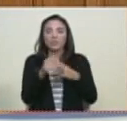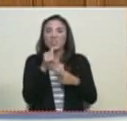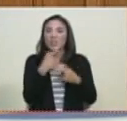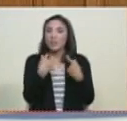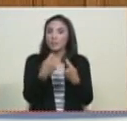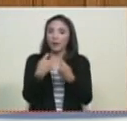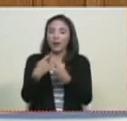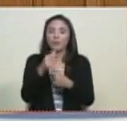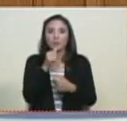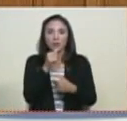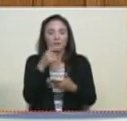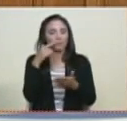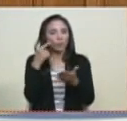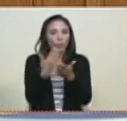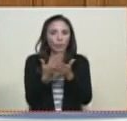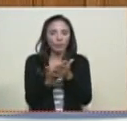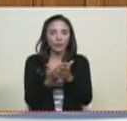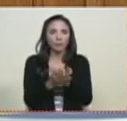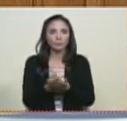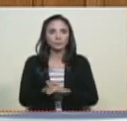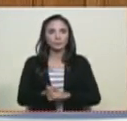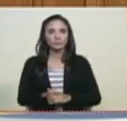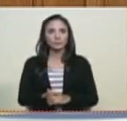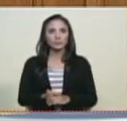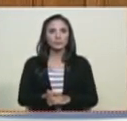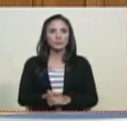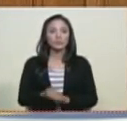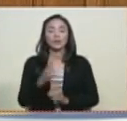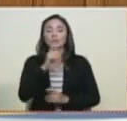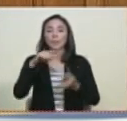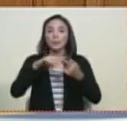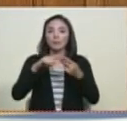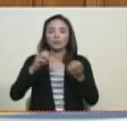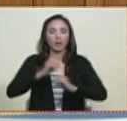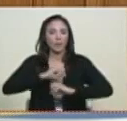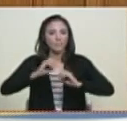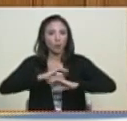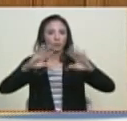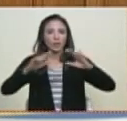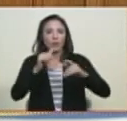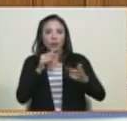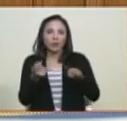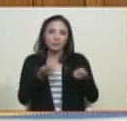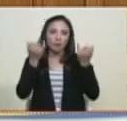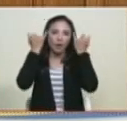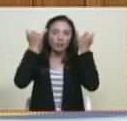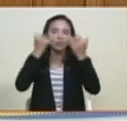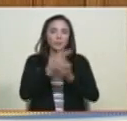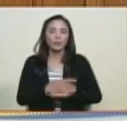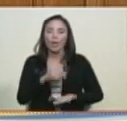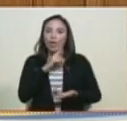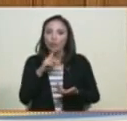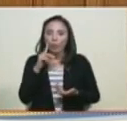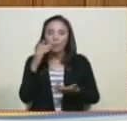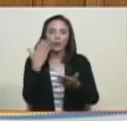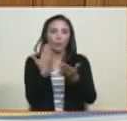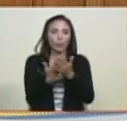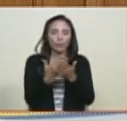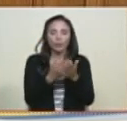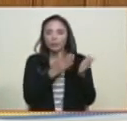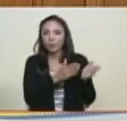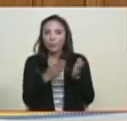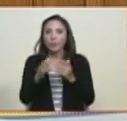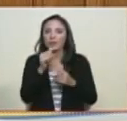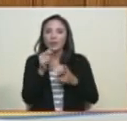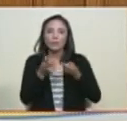financistas, están comprobados los explosivistas, están identificados y comprobados